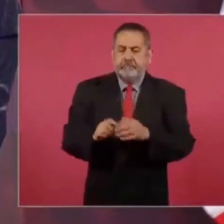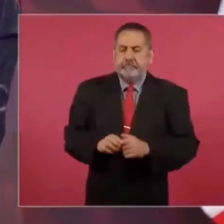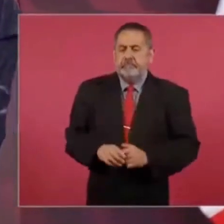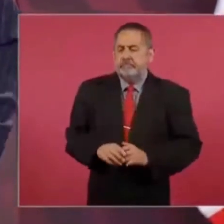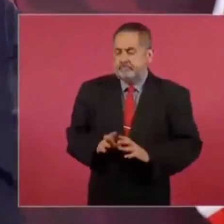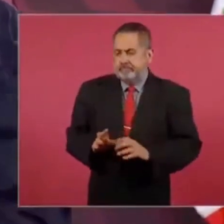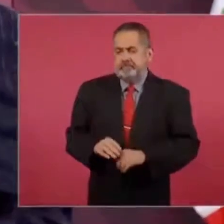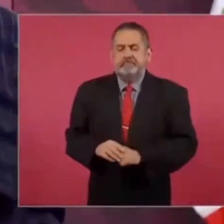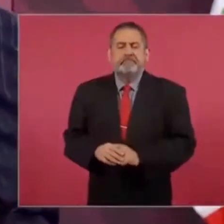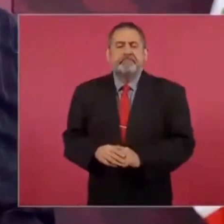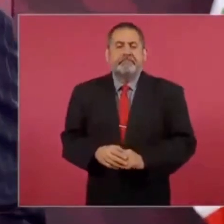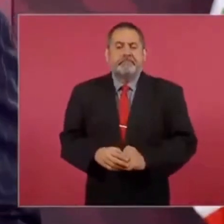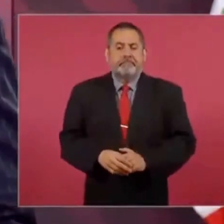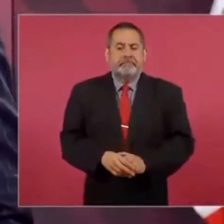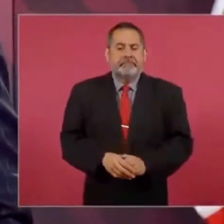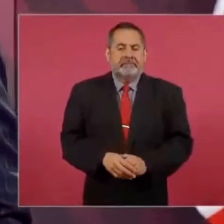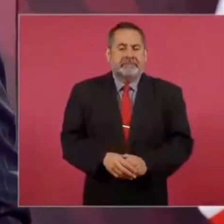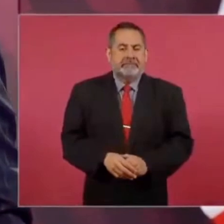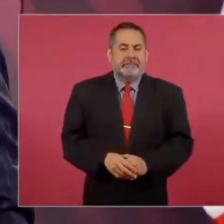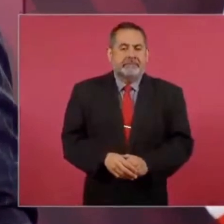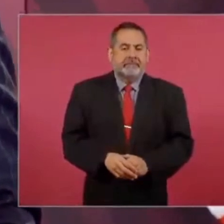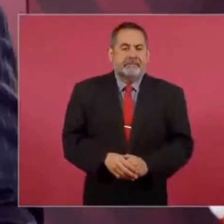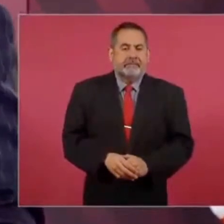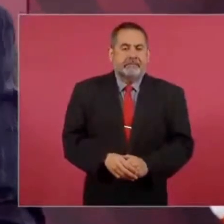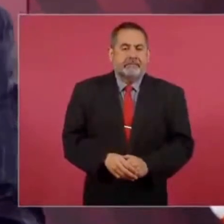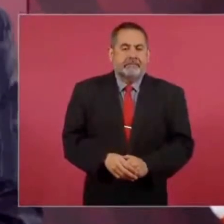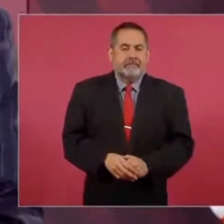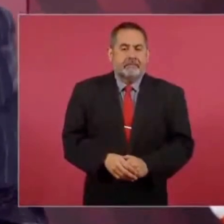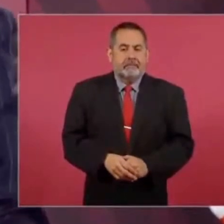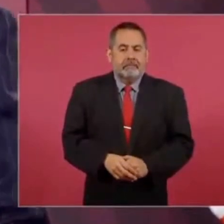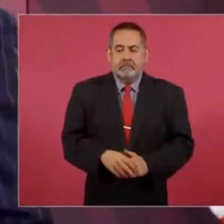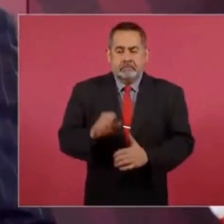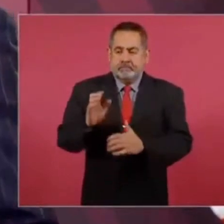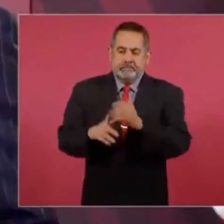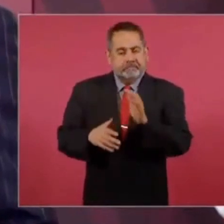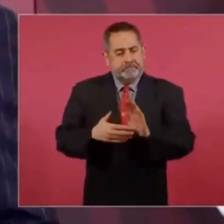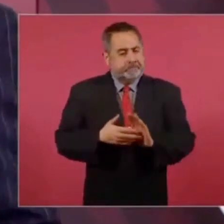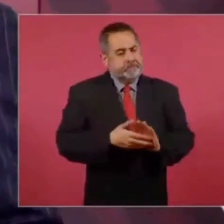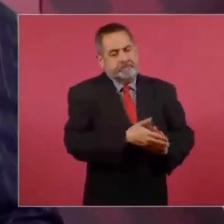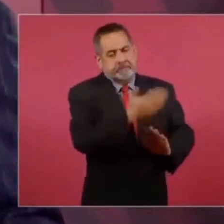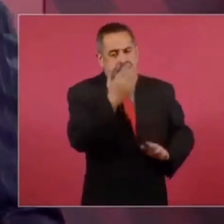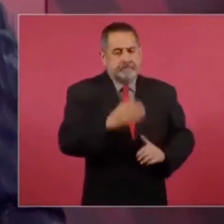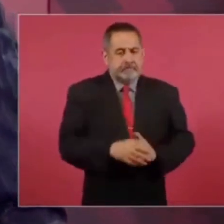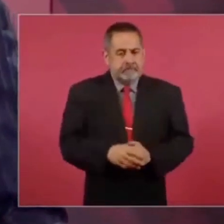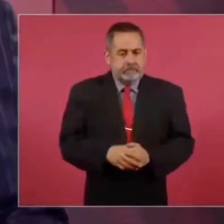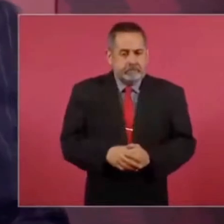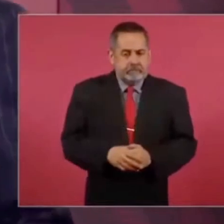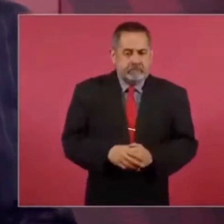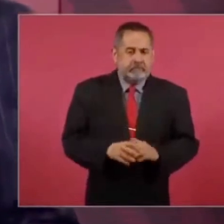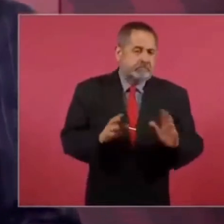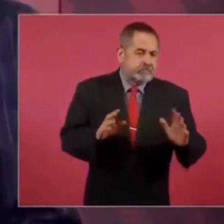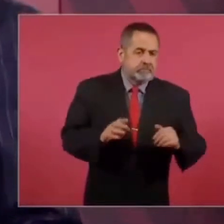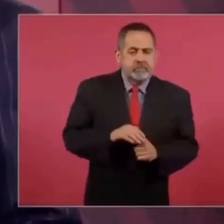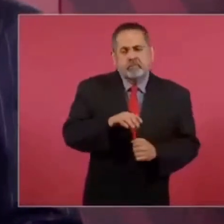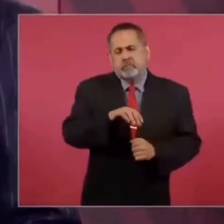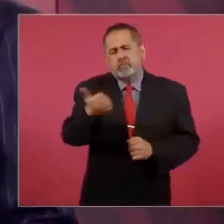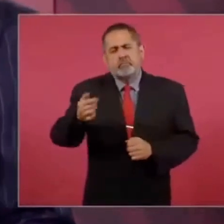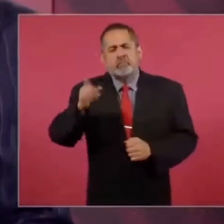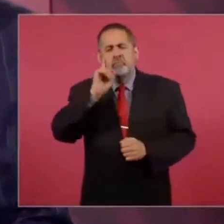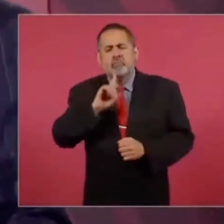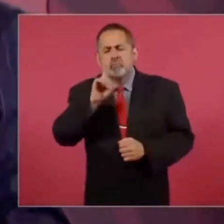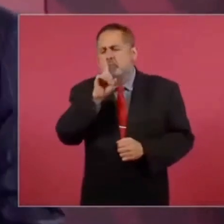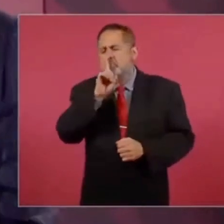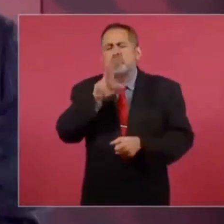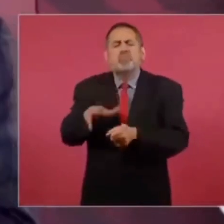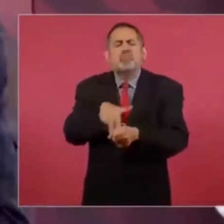Ya se iban. entraba una mujer del